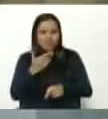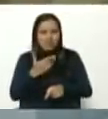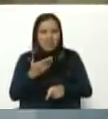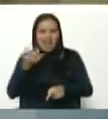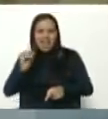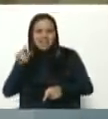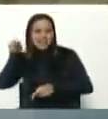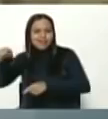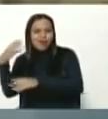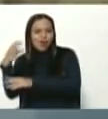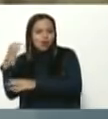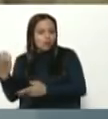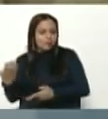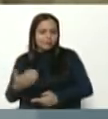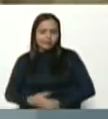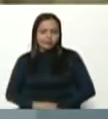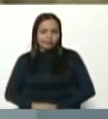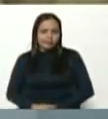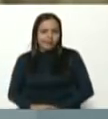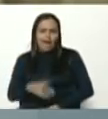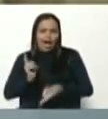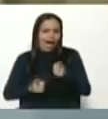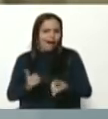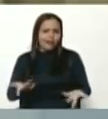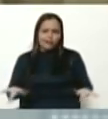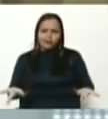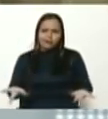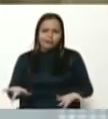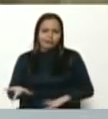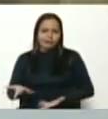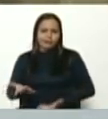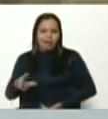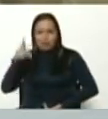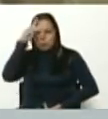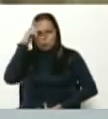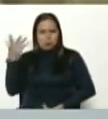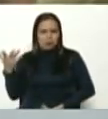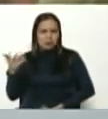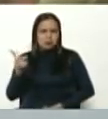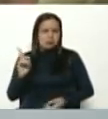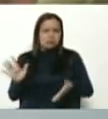una cosa absurda del realismo mágico,